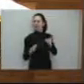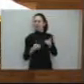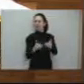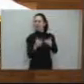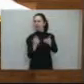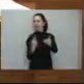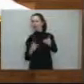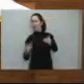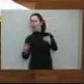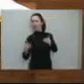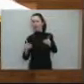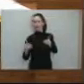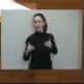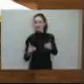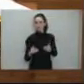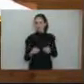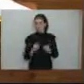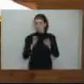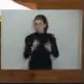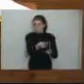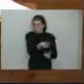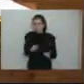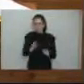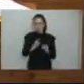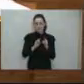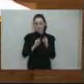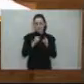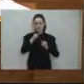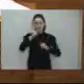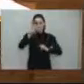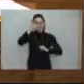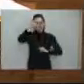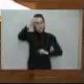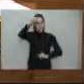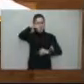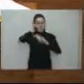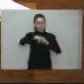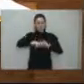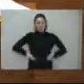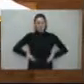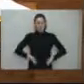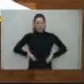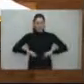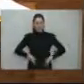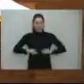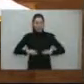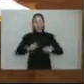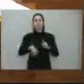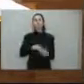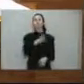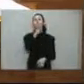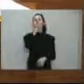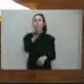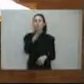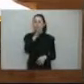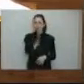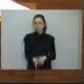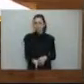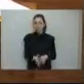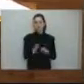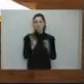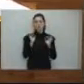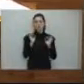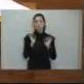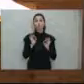seguía aumentando la deuda en un sinfín y se gastaban los recursos como si fuese agua, pues por eso estuvimos a punto de